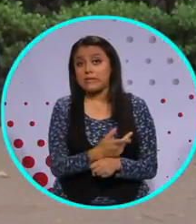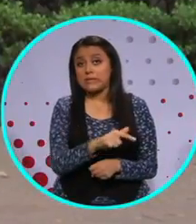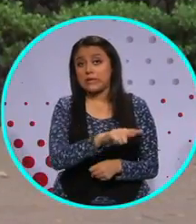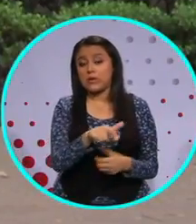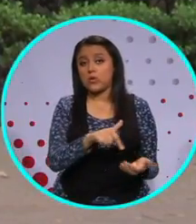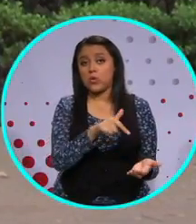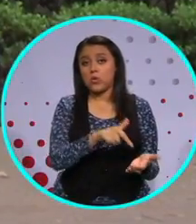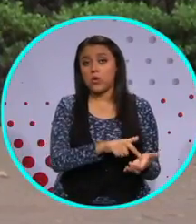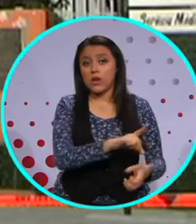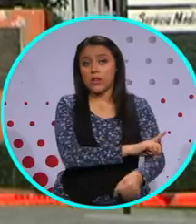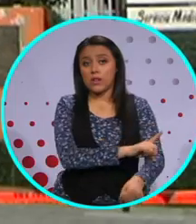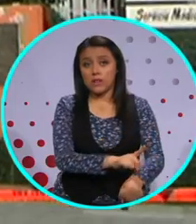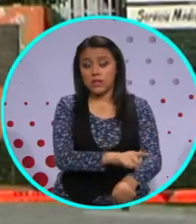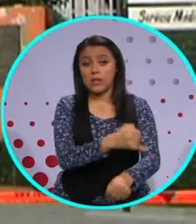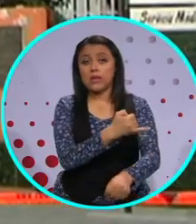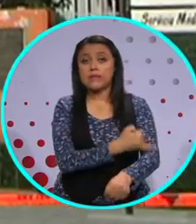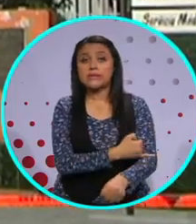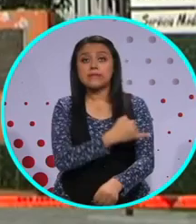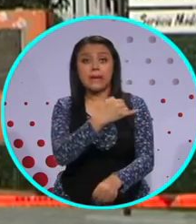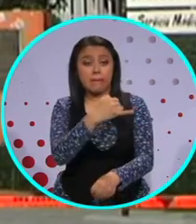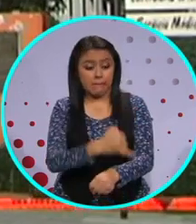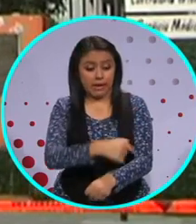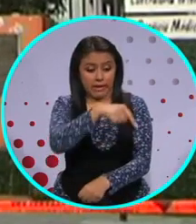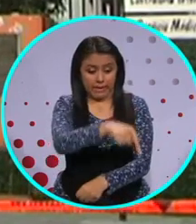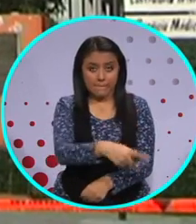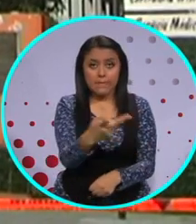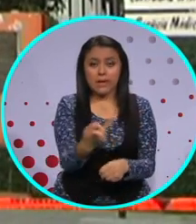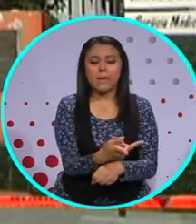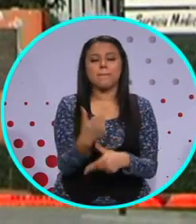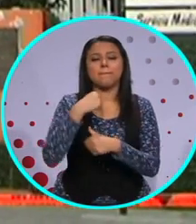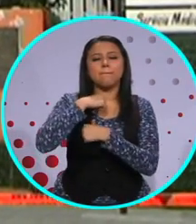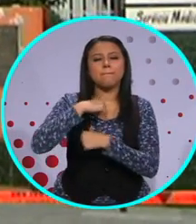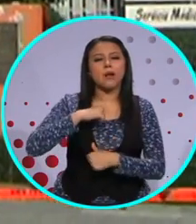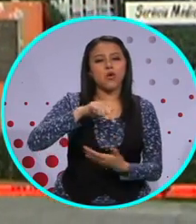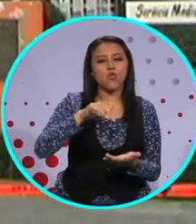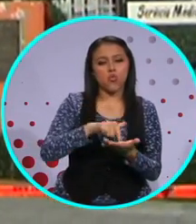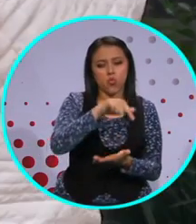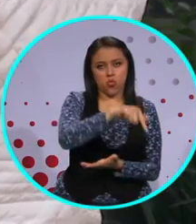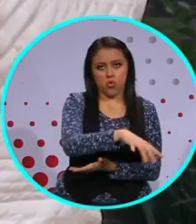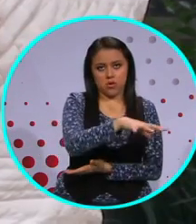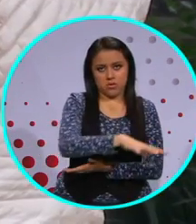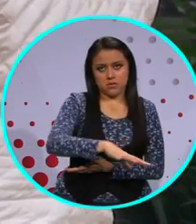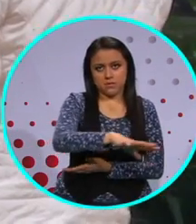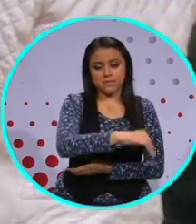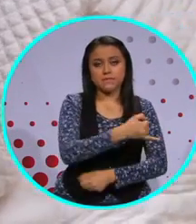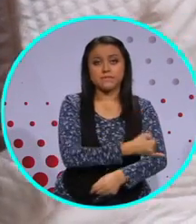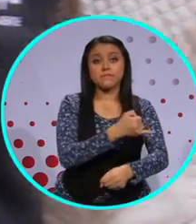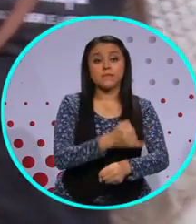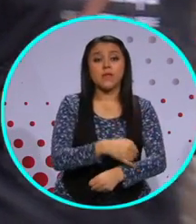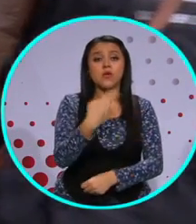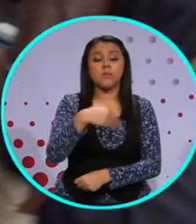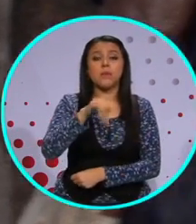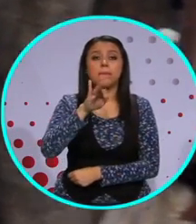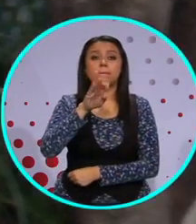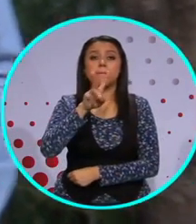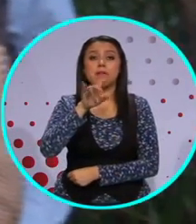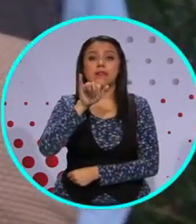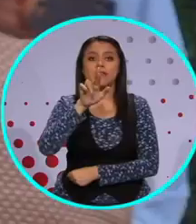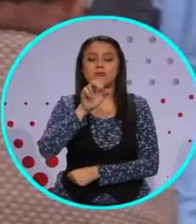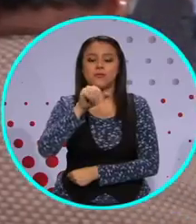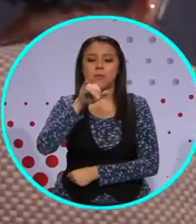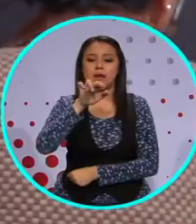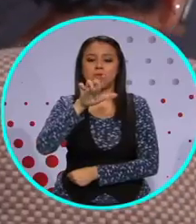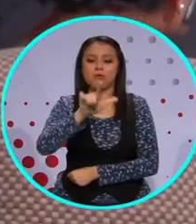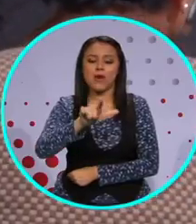algún delito en la zona de la delegación iztapalapa el fiscal desconcentrado de dicha demarcación víctor manuel castro martínez lo